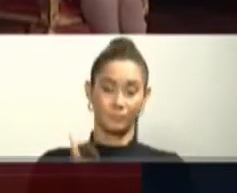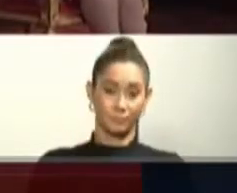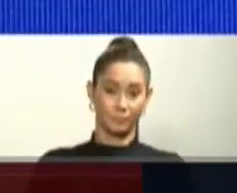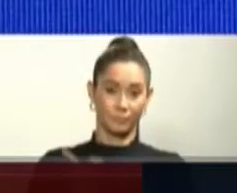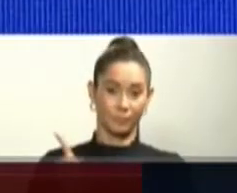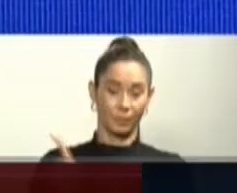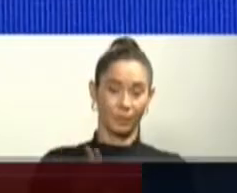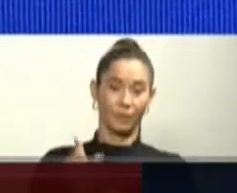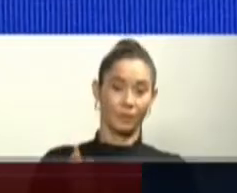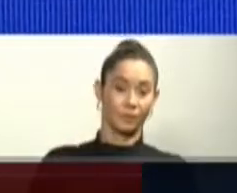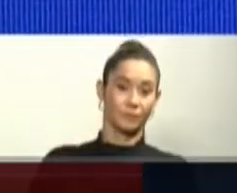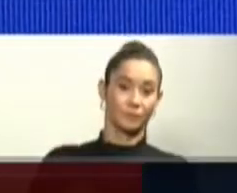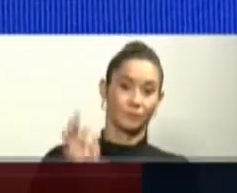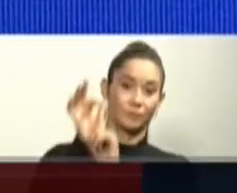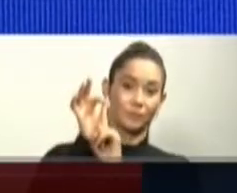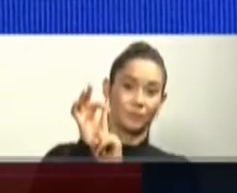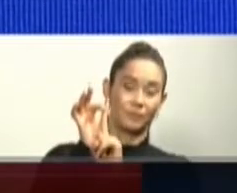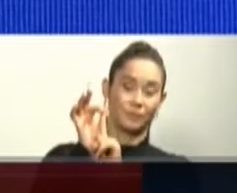Distinguidos